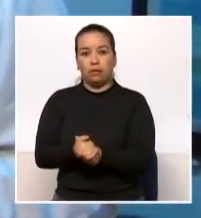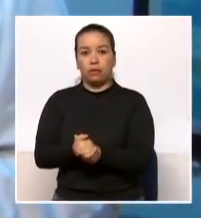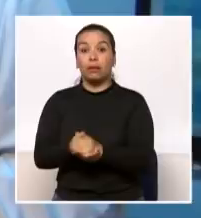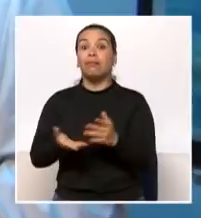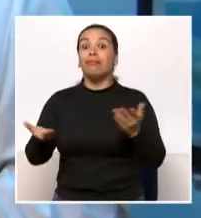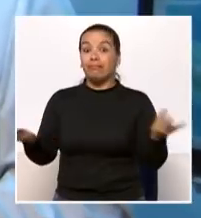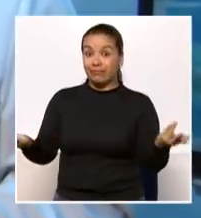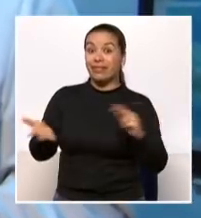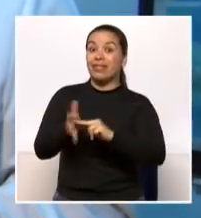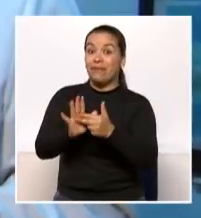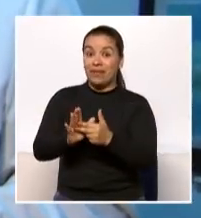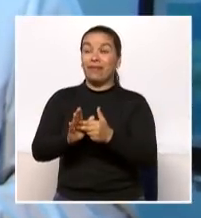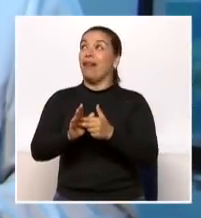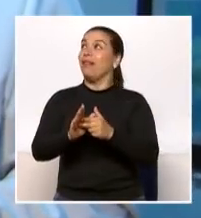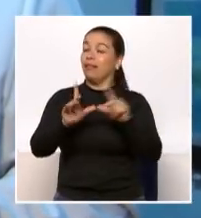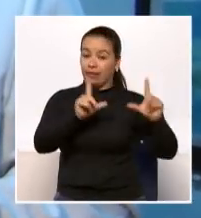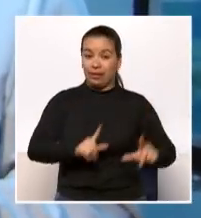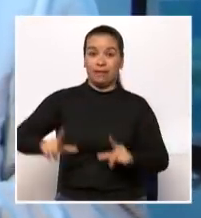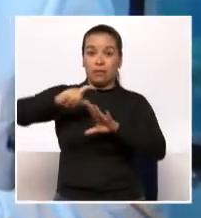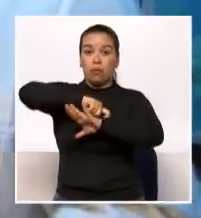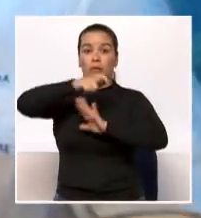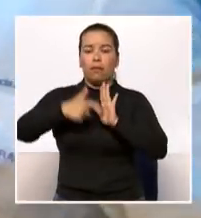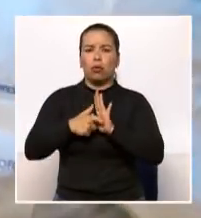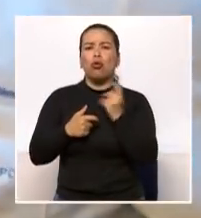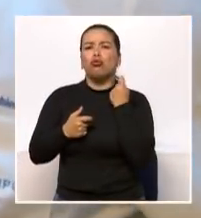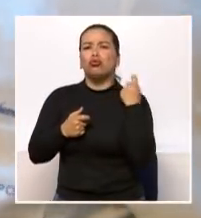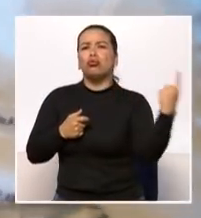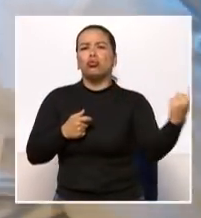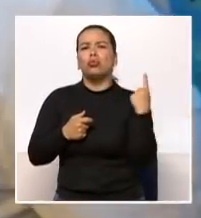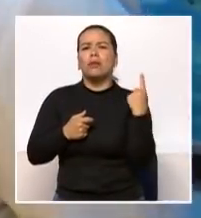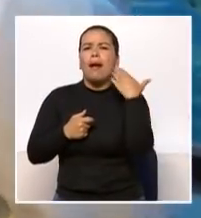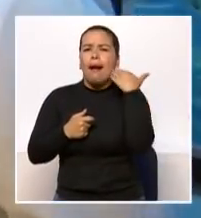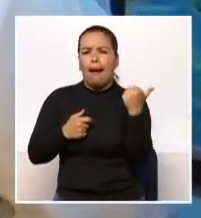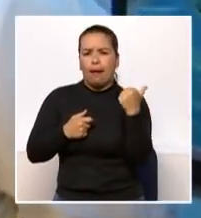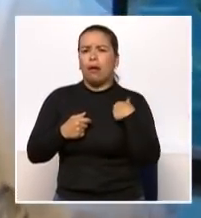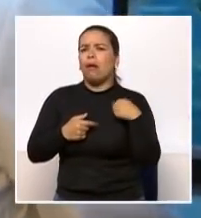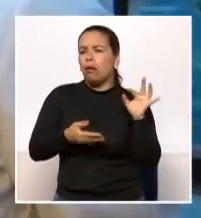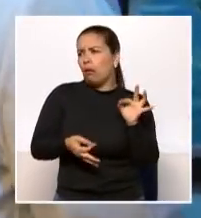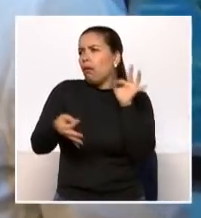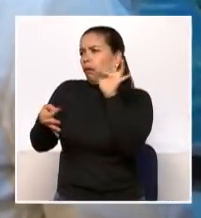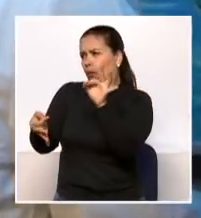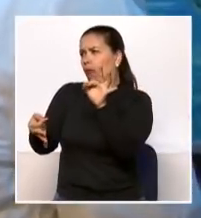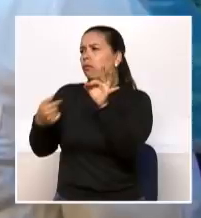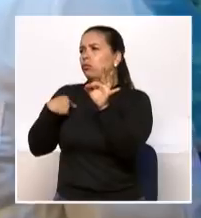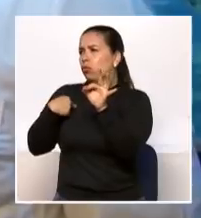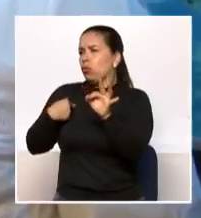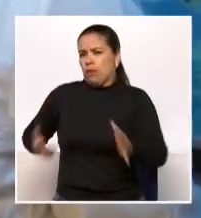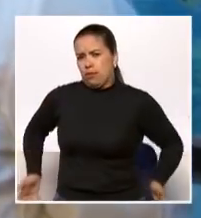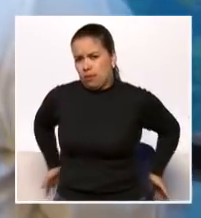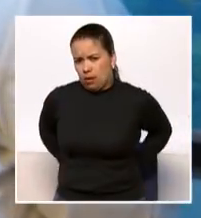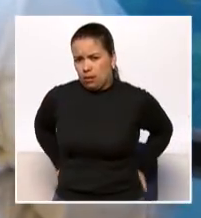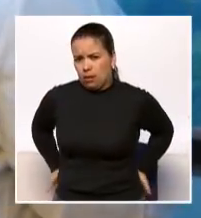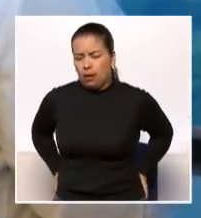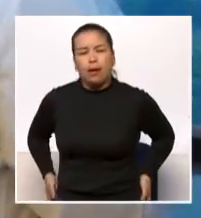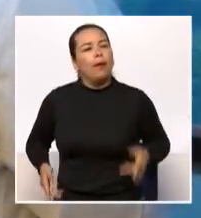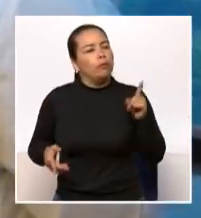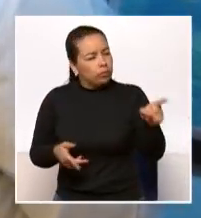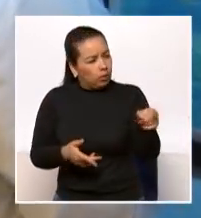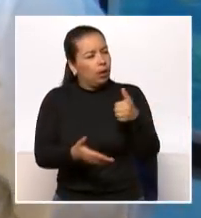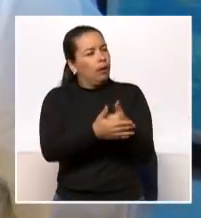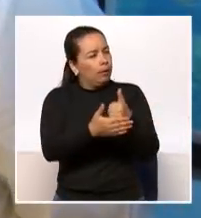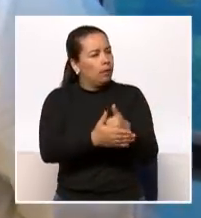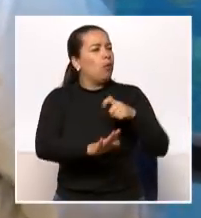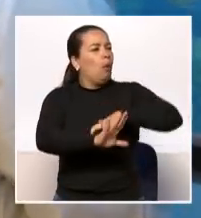un examen completo, porque hace poco venía una señora, doctora, venía con una orden, una ecografía de riñón. Señora, hágasela